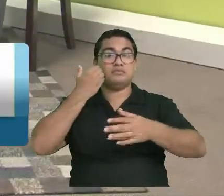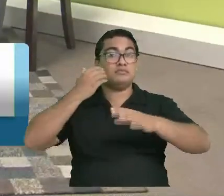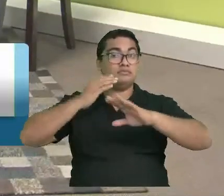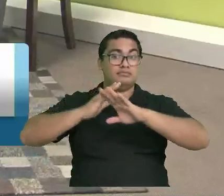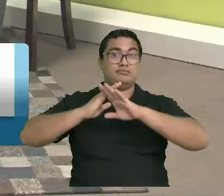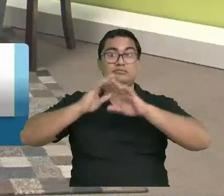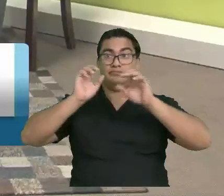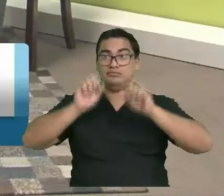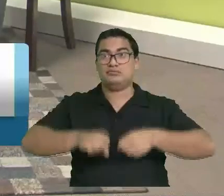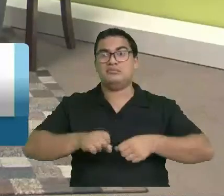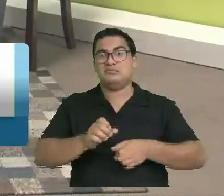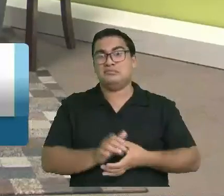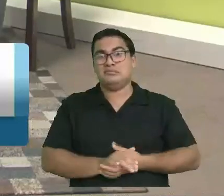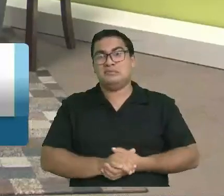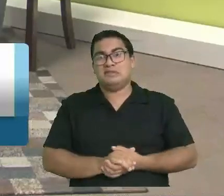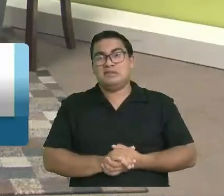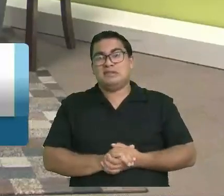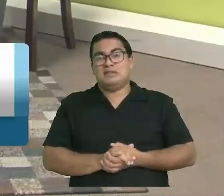trastorno?